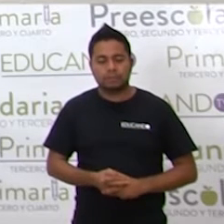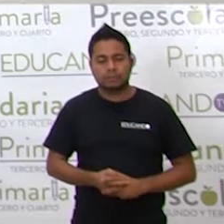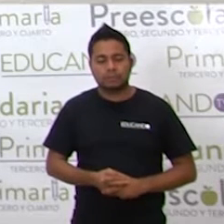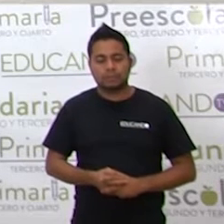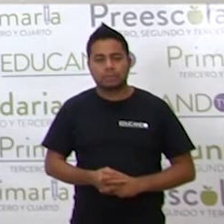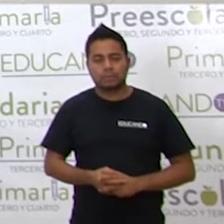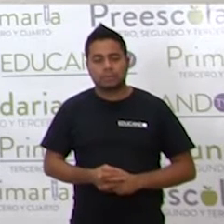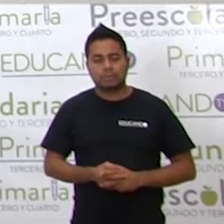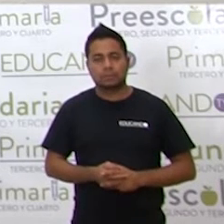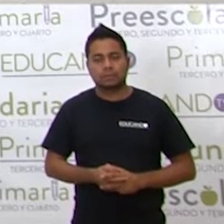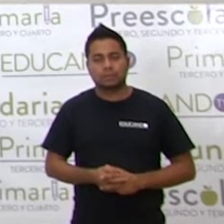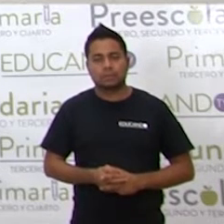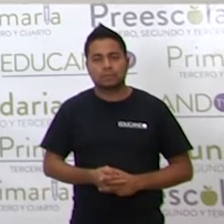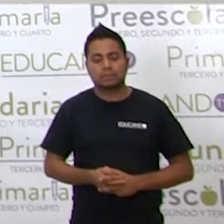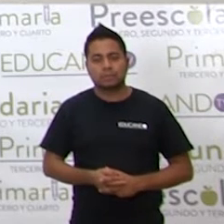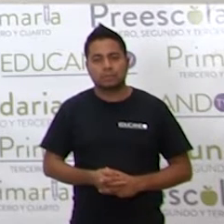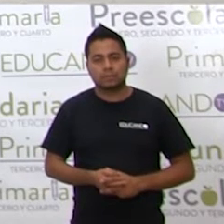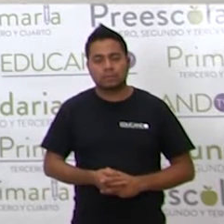esta operación